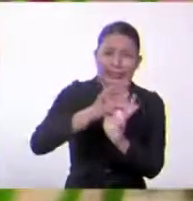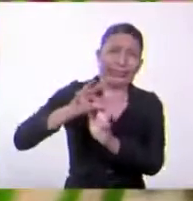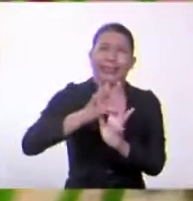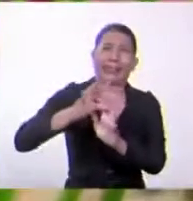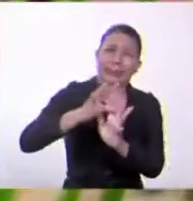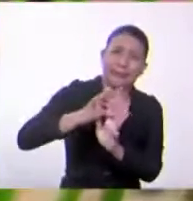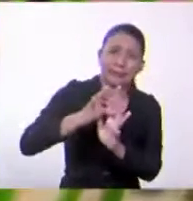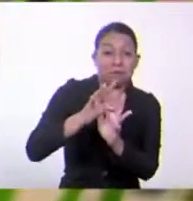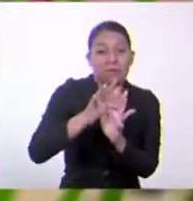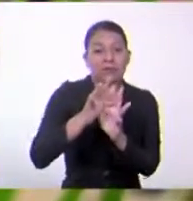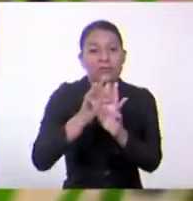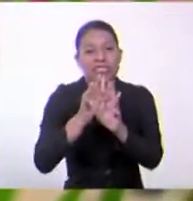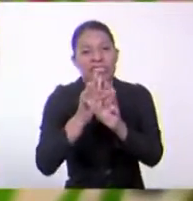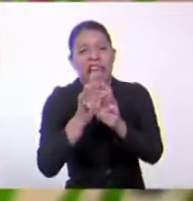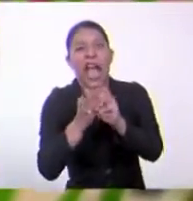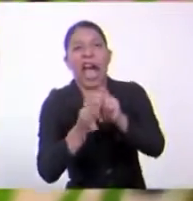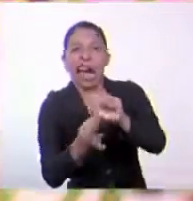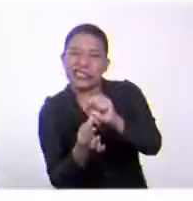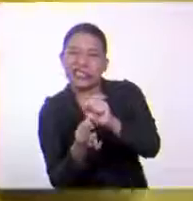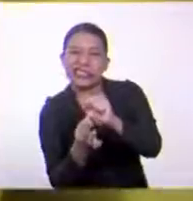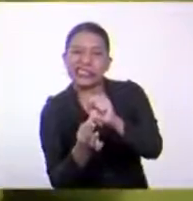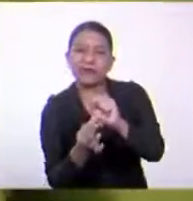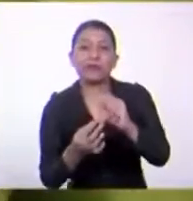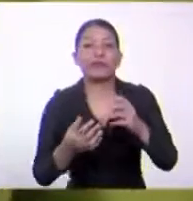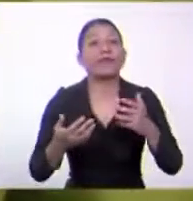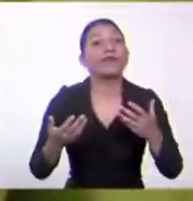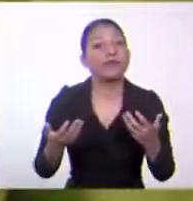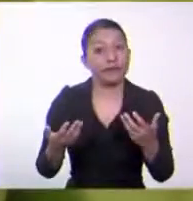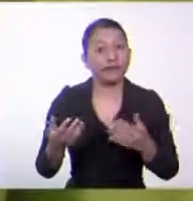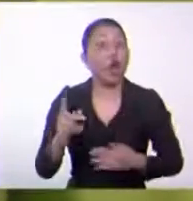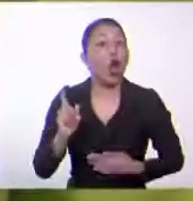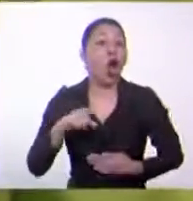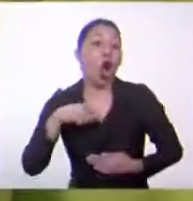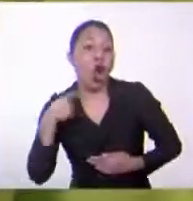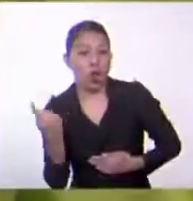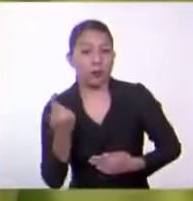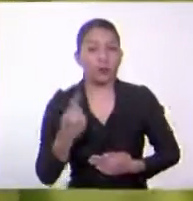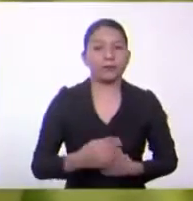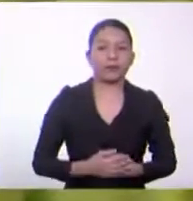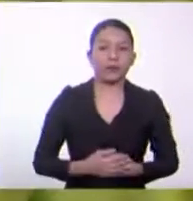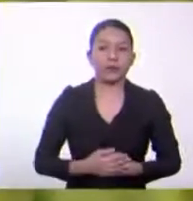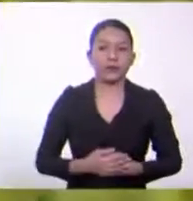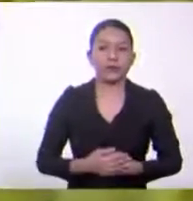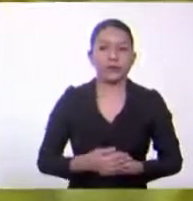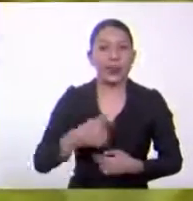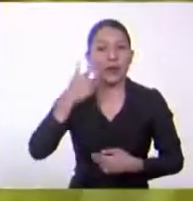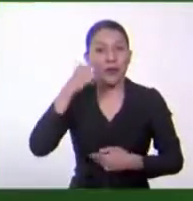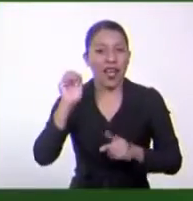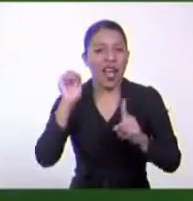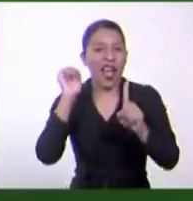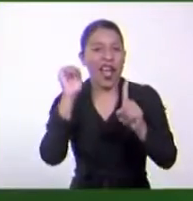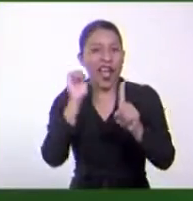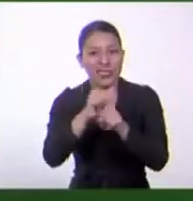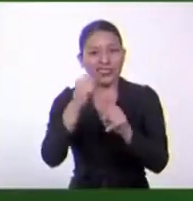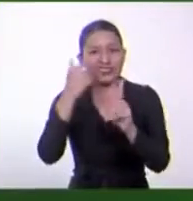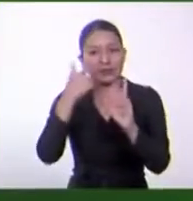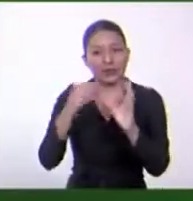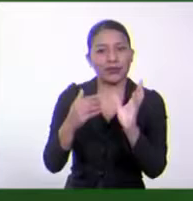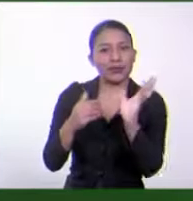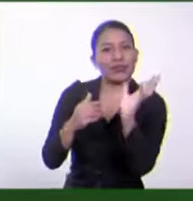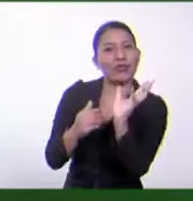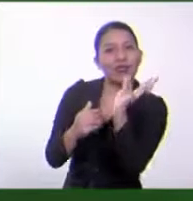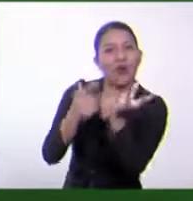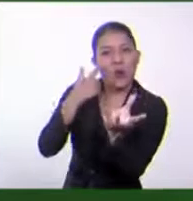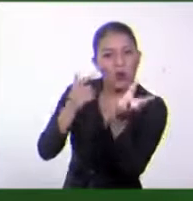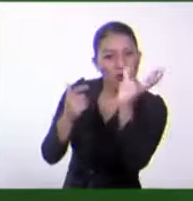planta aprovecha para atraparla. El tercer método son las trampas de caída. Tienen forma de